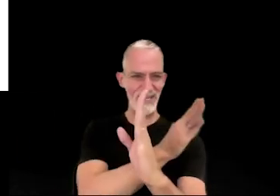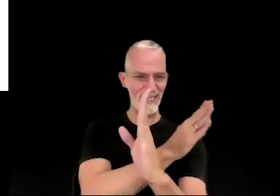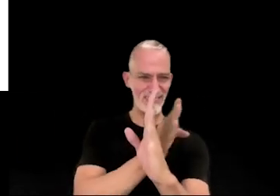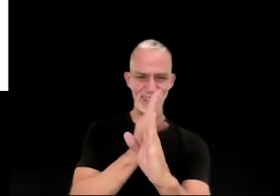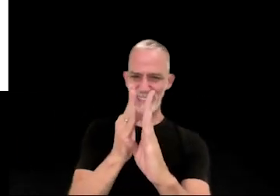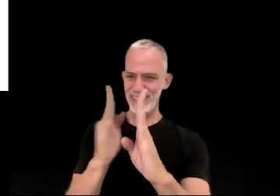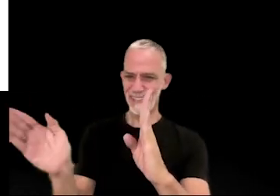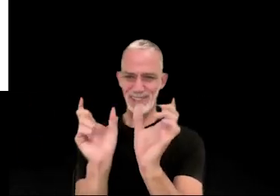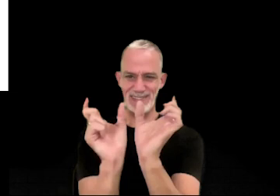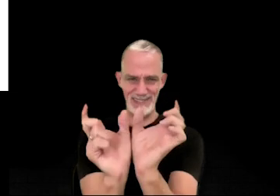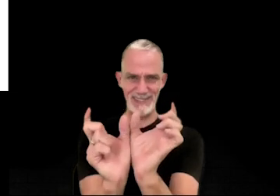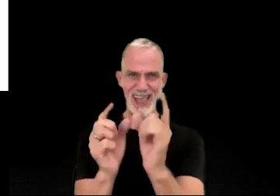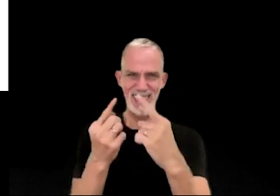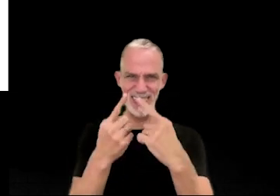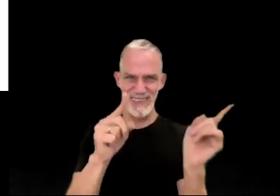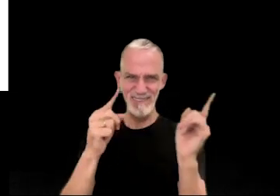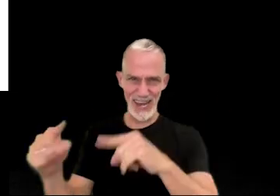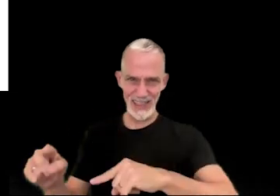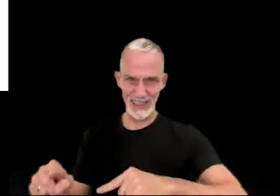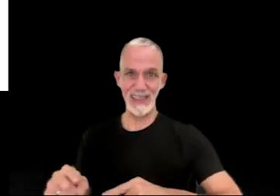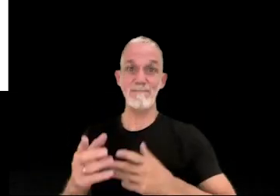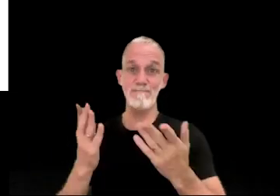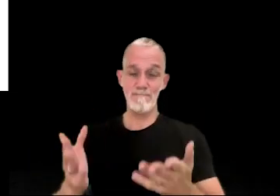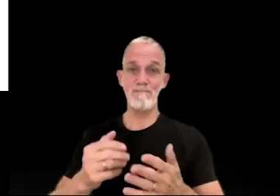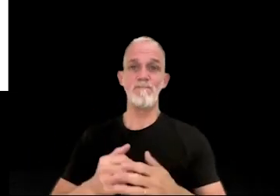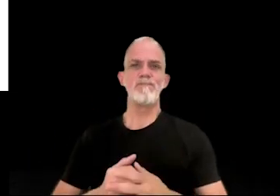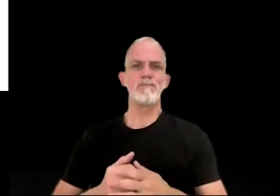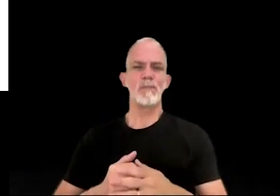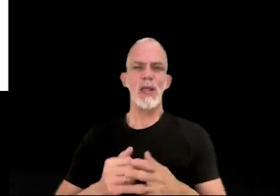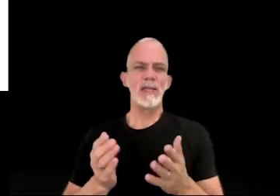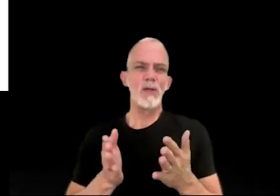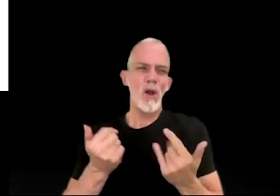tener presente y rápidamente